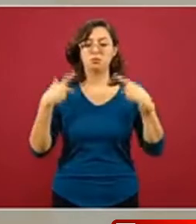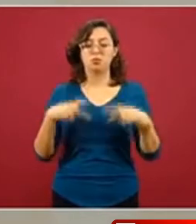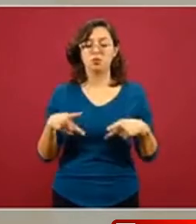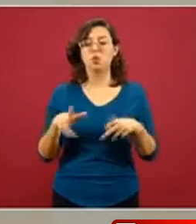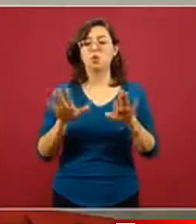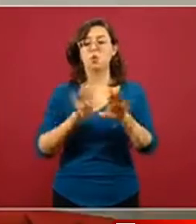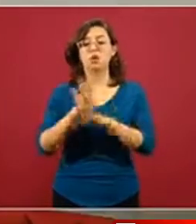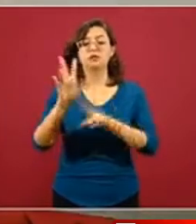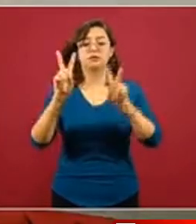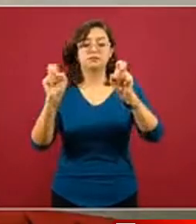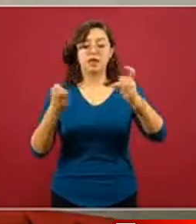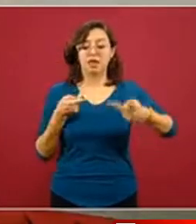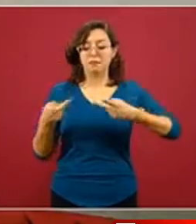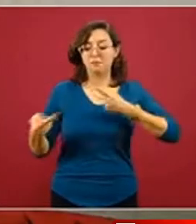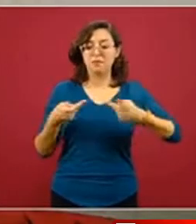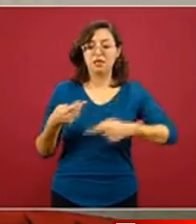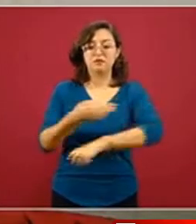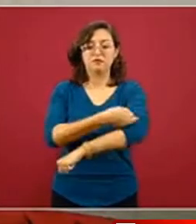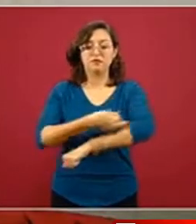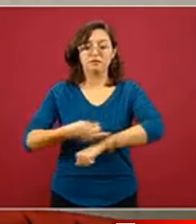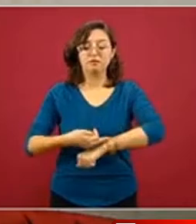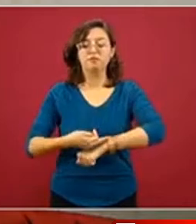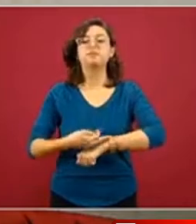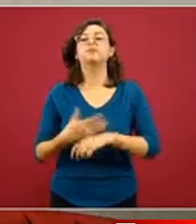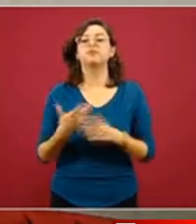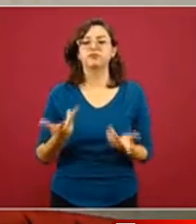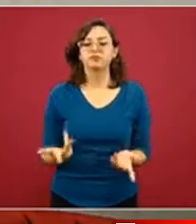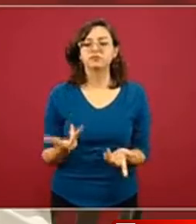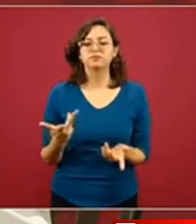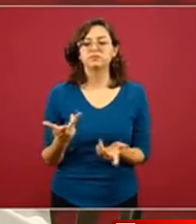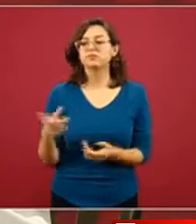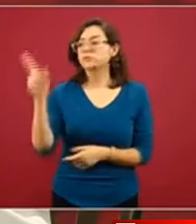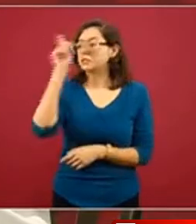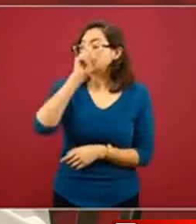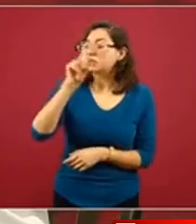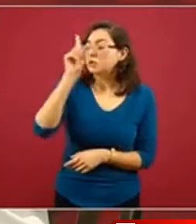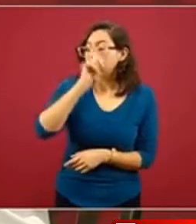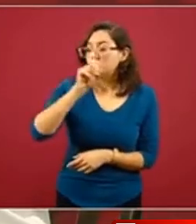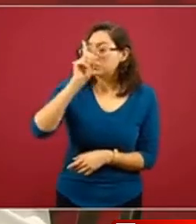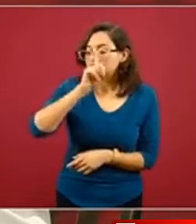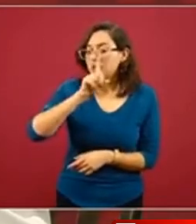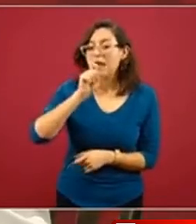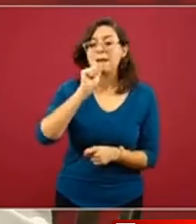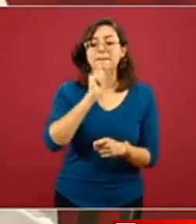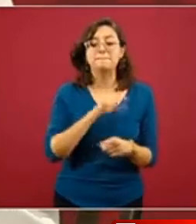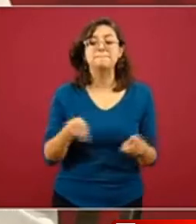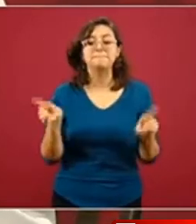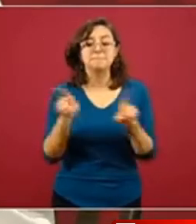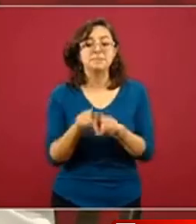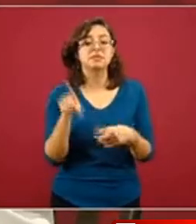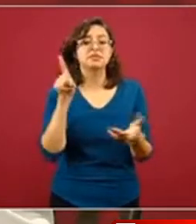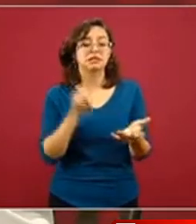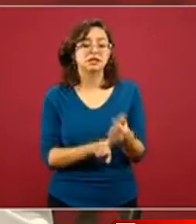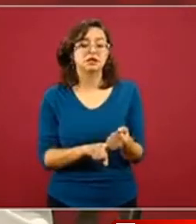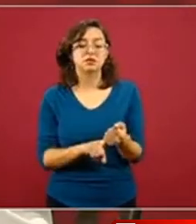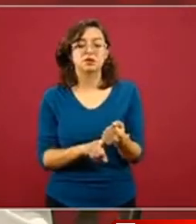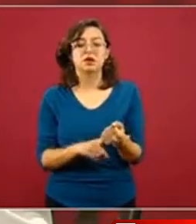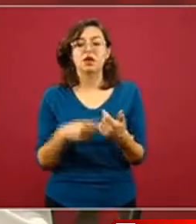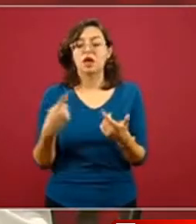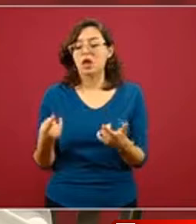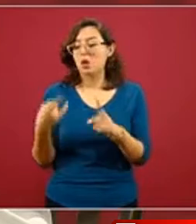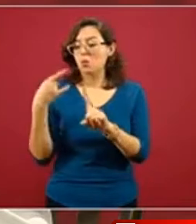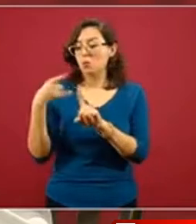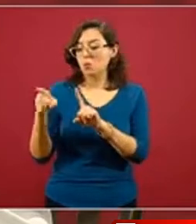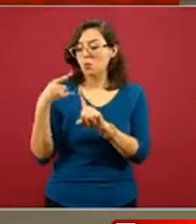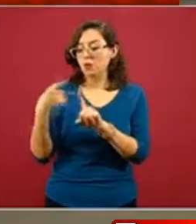Plan Familiar. Entonces, el Plan Familiar, además de aconsejar esto, incluye que tengan cerca de la puerta